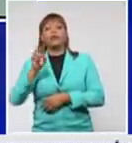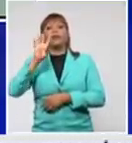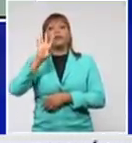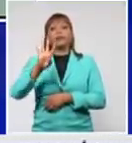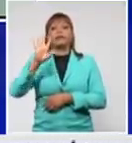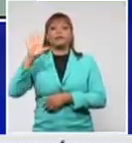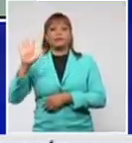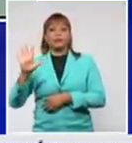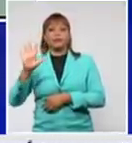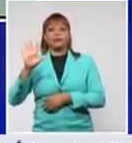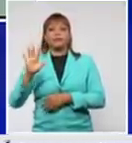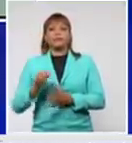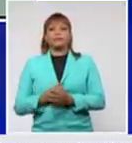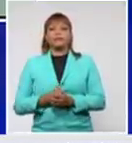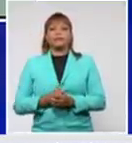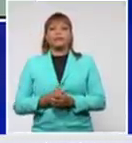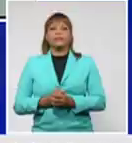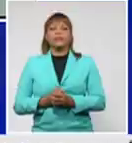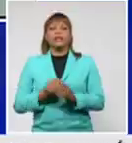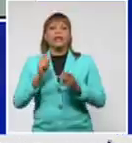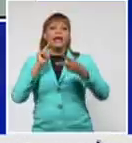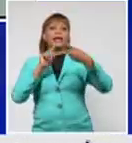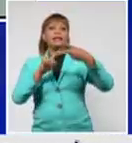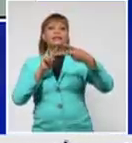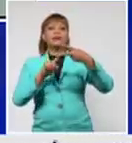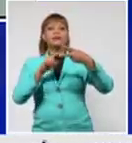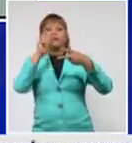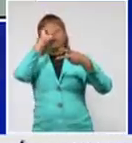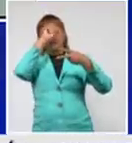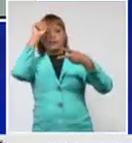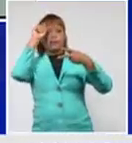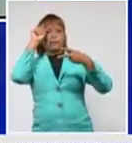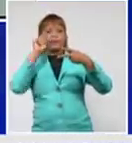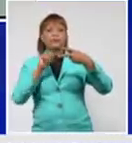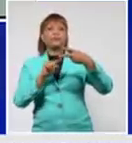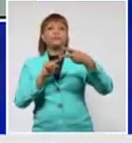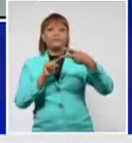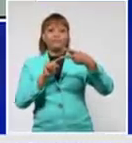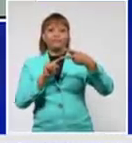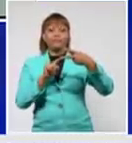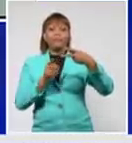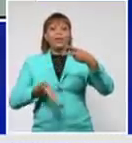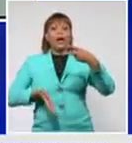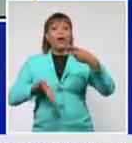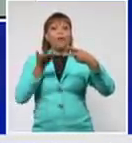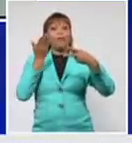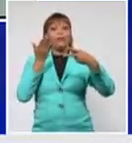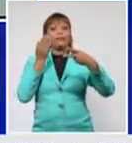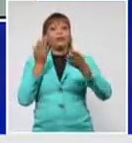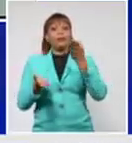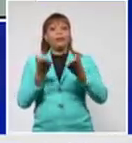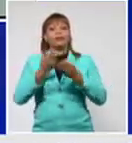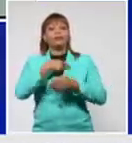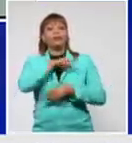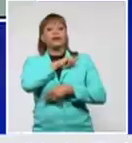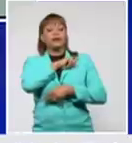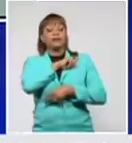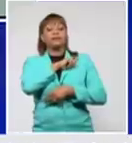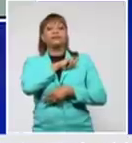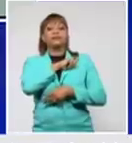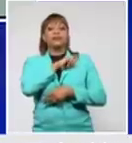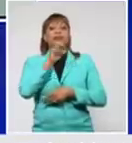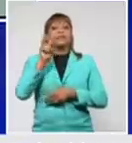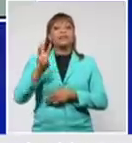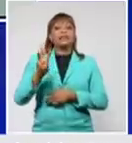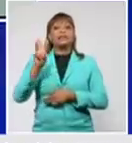43,47. Le sigue en segundo lugar Santi Espíritu, que se incrementa en comparación con la del día de ayer a